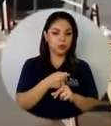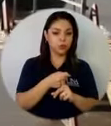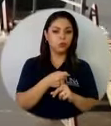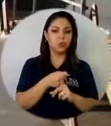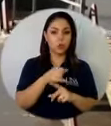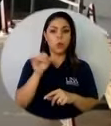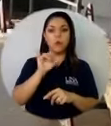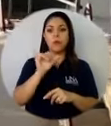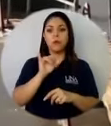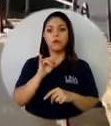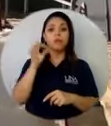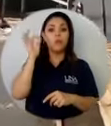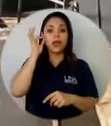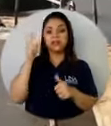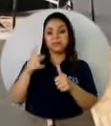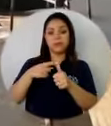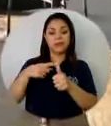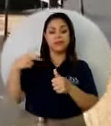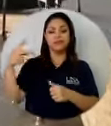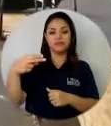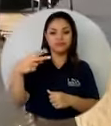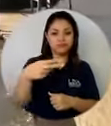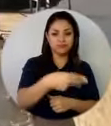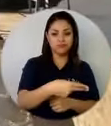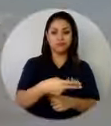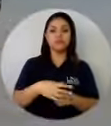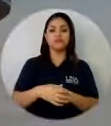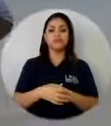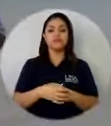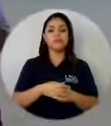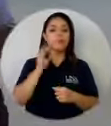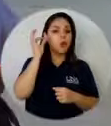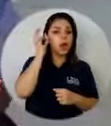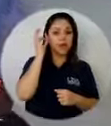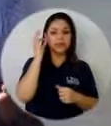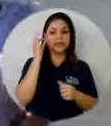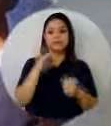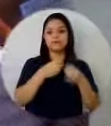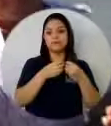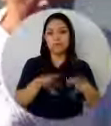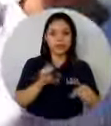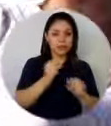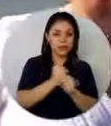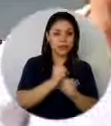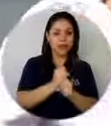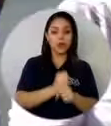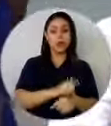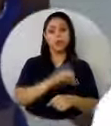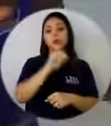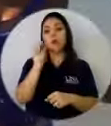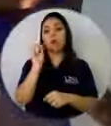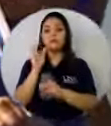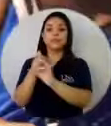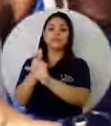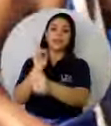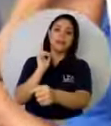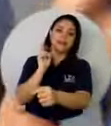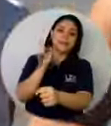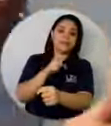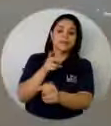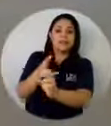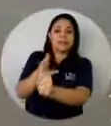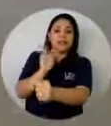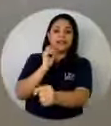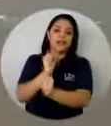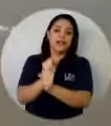primeras en ser despedidas, pierden el trabajo, muchas de ellas se tienen que salir del mercado de trabajo para hacer frente a sus